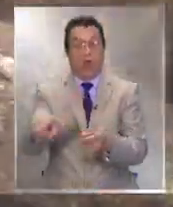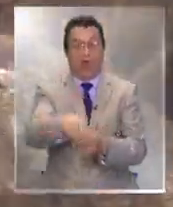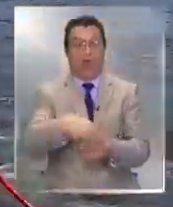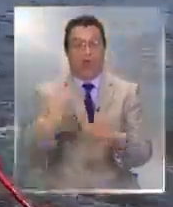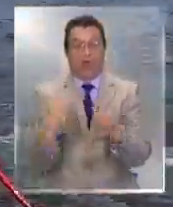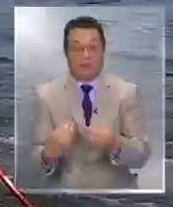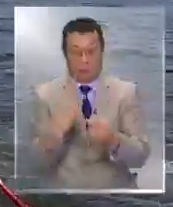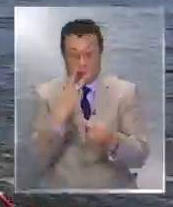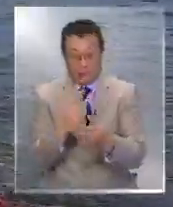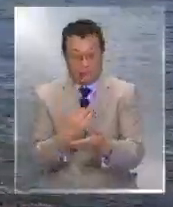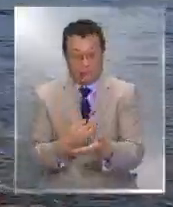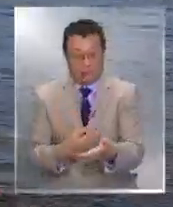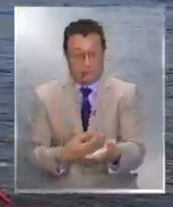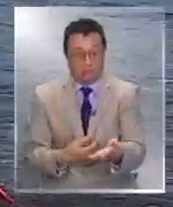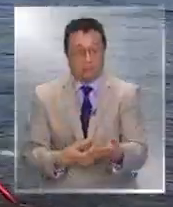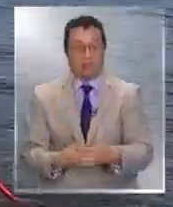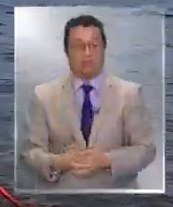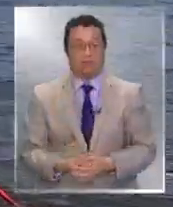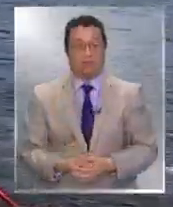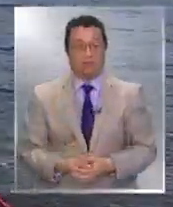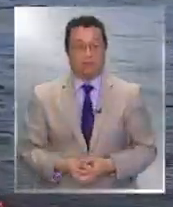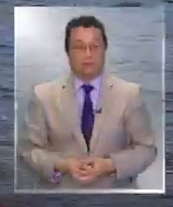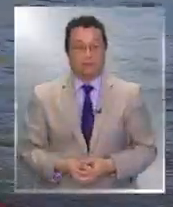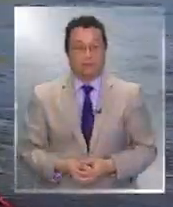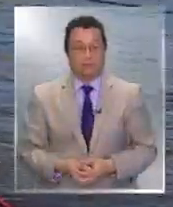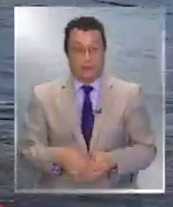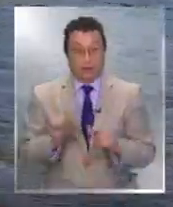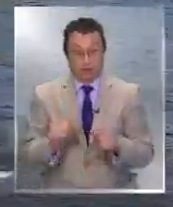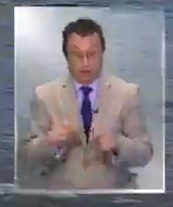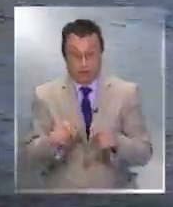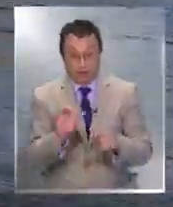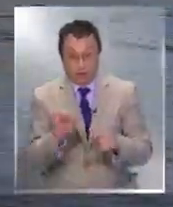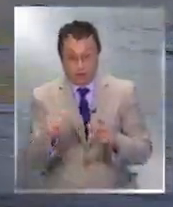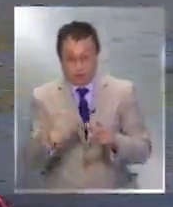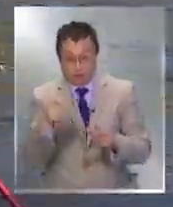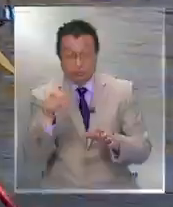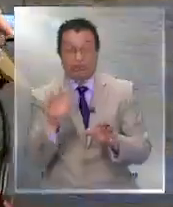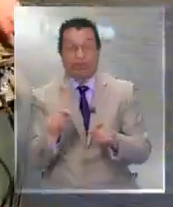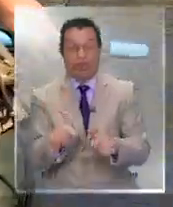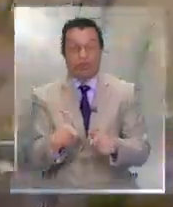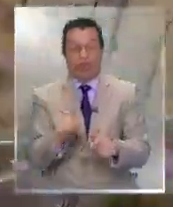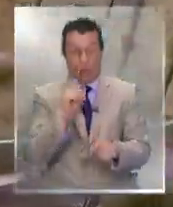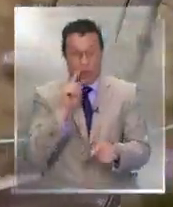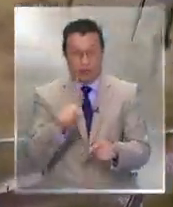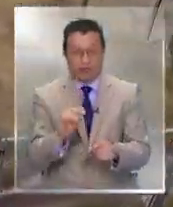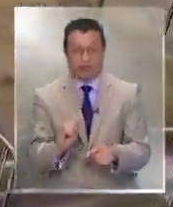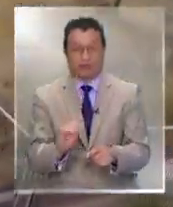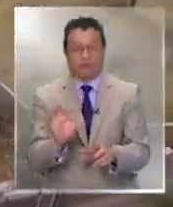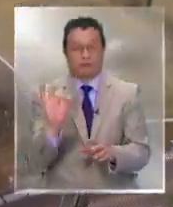mira, ahí. Eso. Ahí creo que algo tengo, parece, ¿no? ¿Tenemos? Aquí hay algo. Sí.